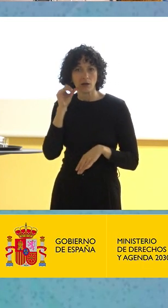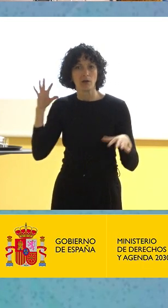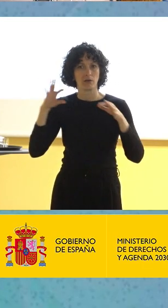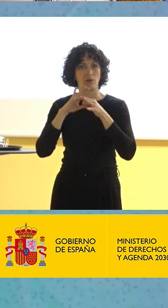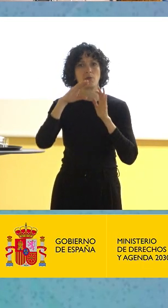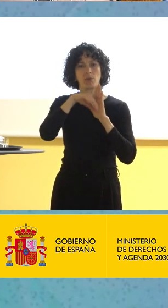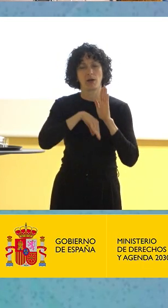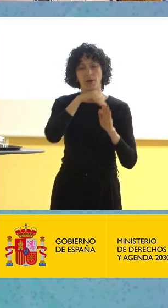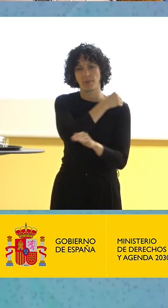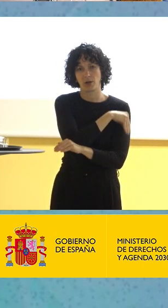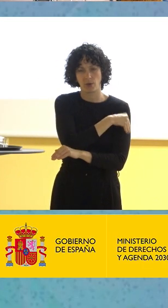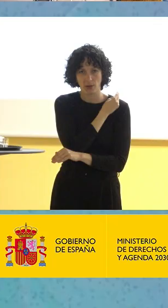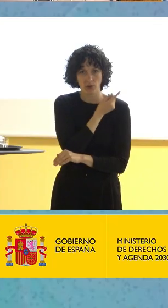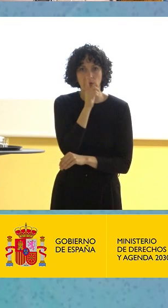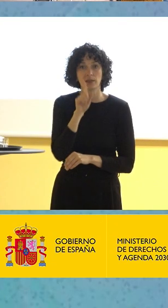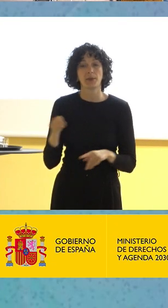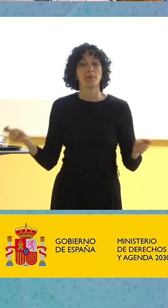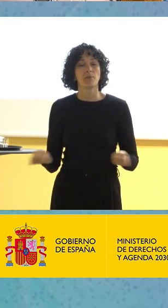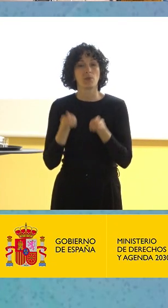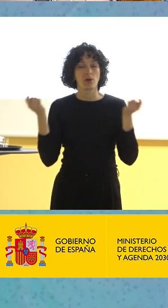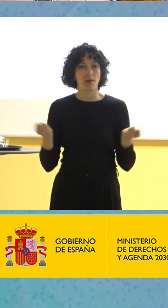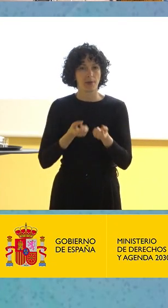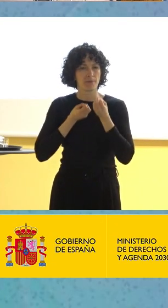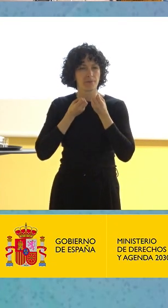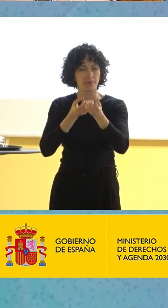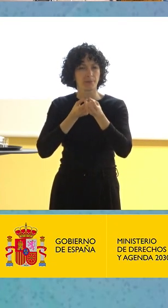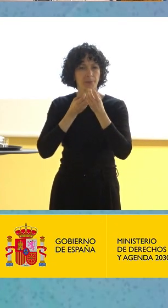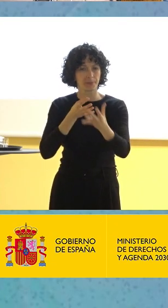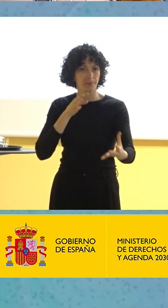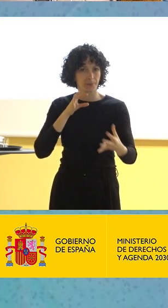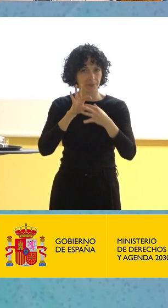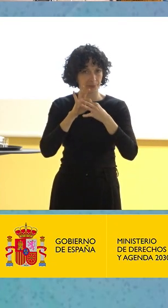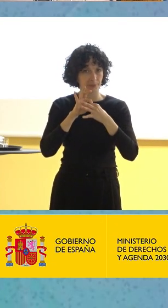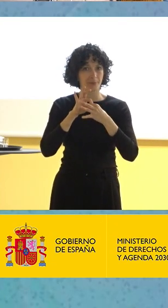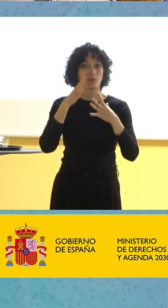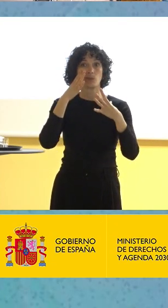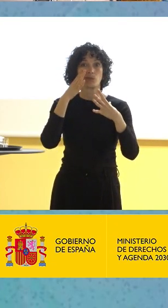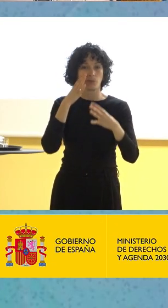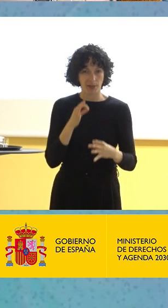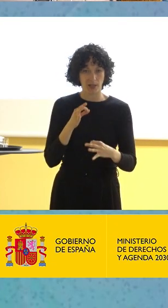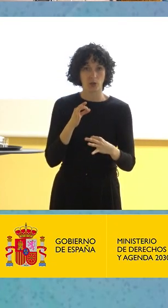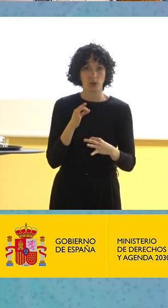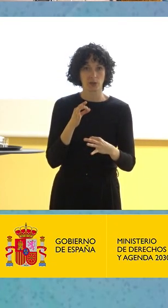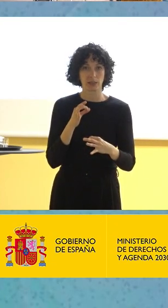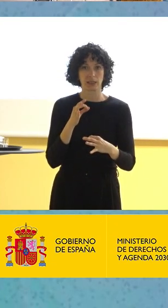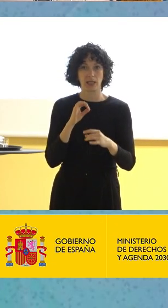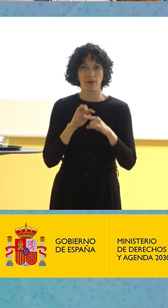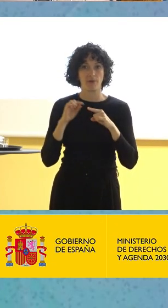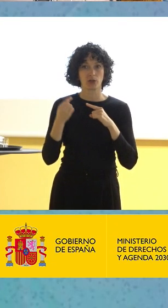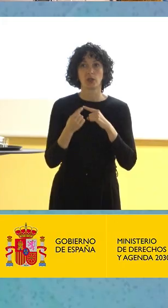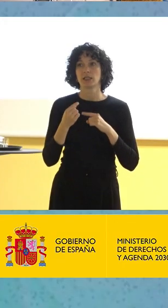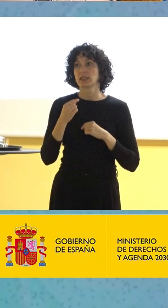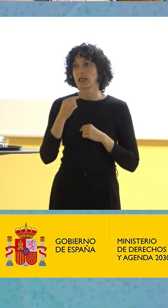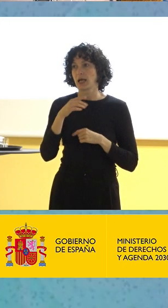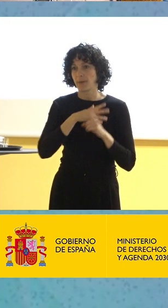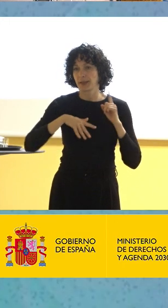vacunación y campañas informativas relacionadas con los riesgos de factores